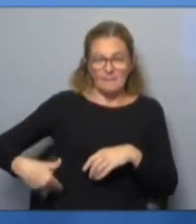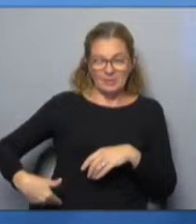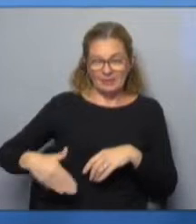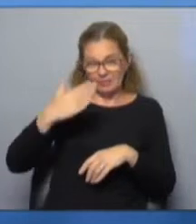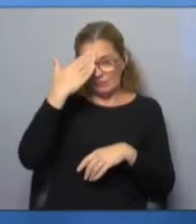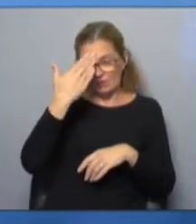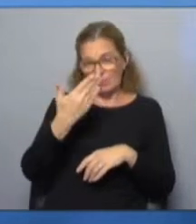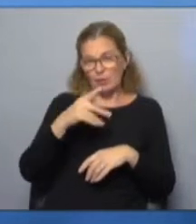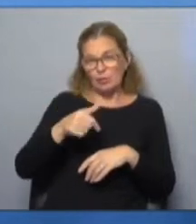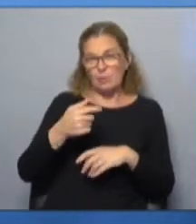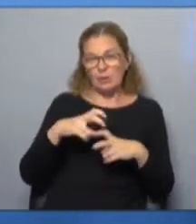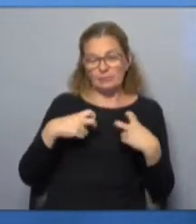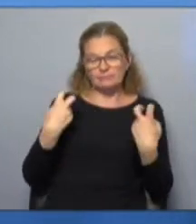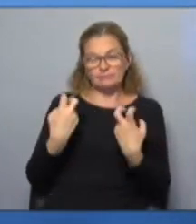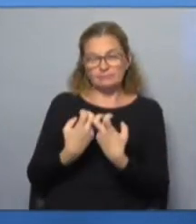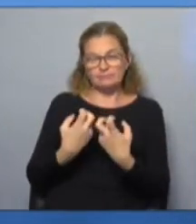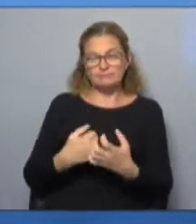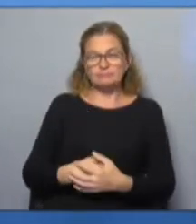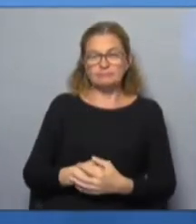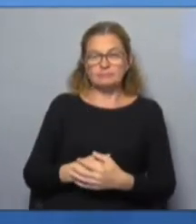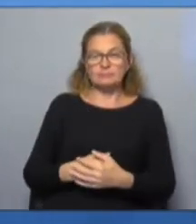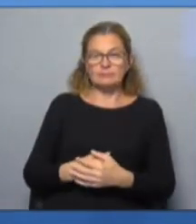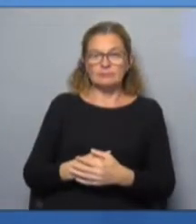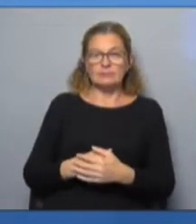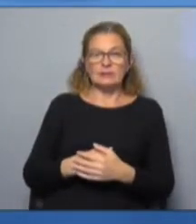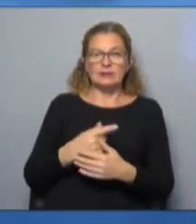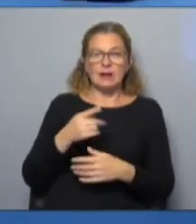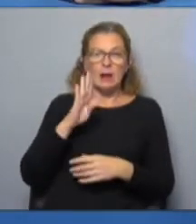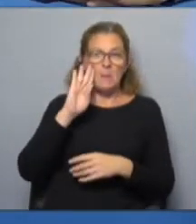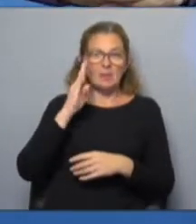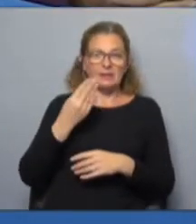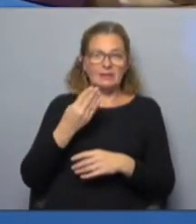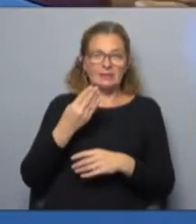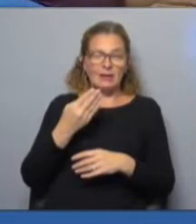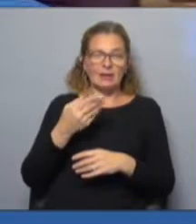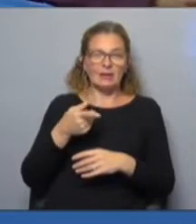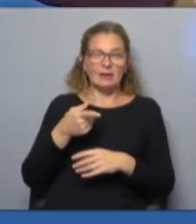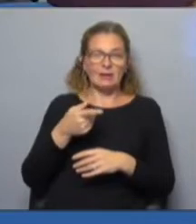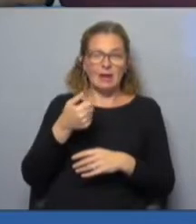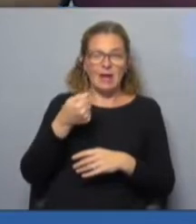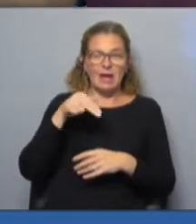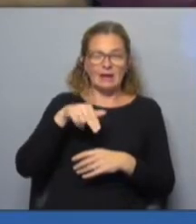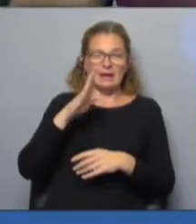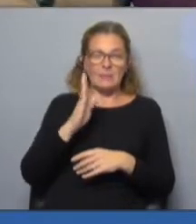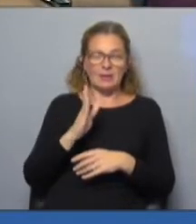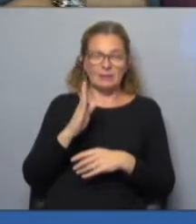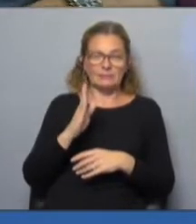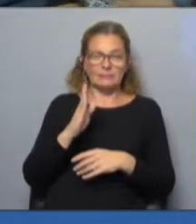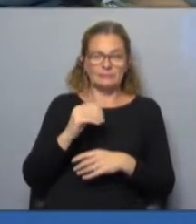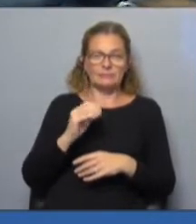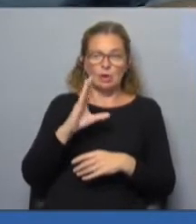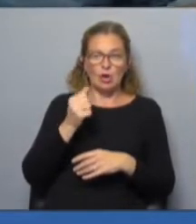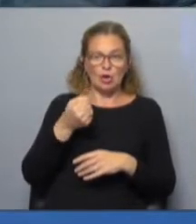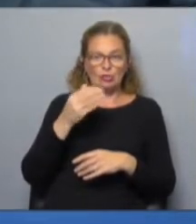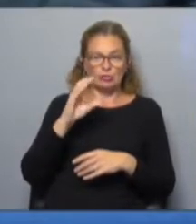de haber recibido la mesa política del Frente Amplio a la representante en la ANP Alejandra Cocho